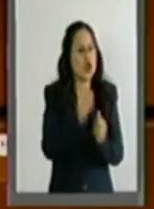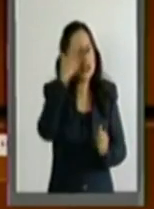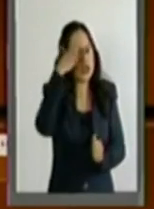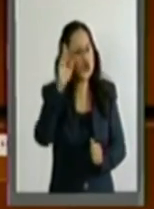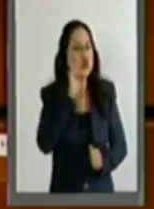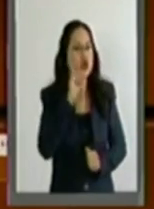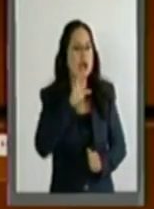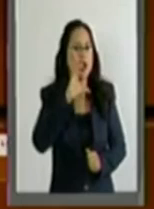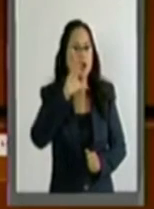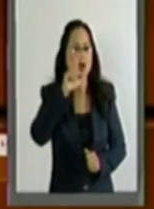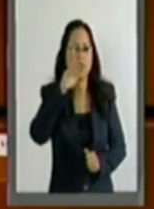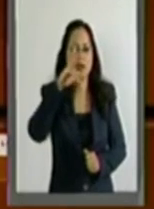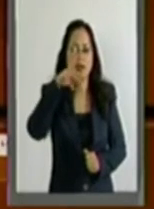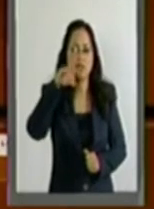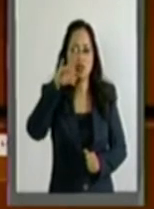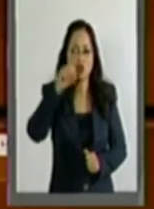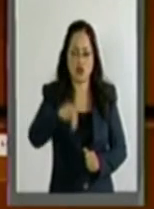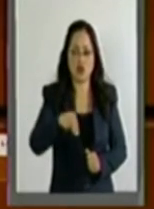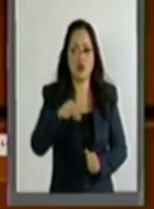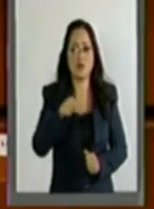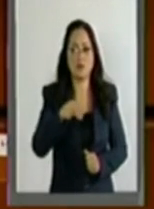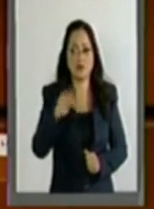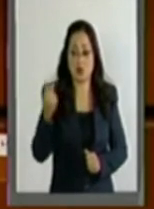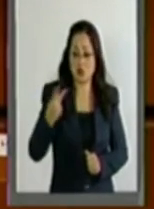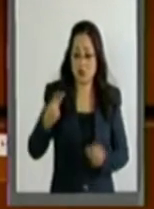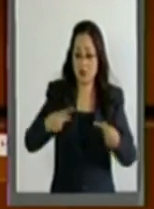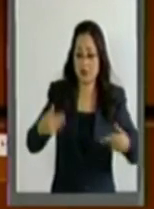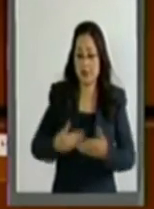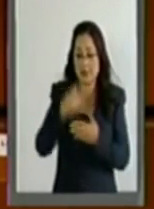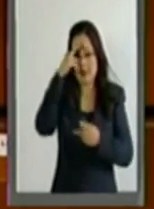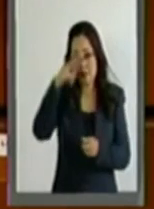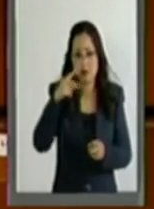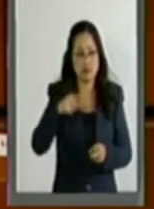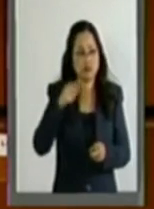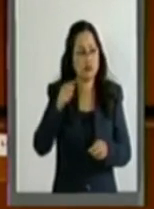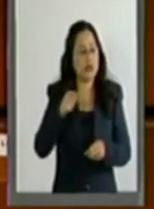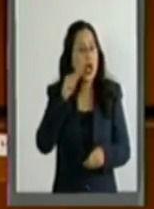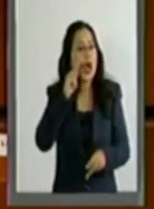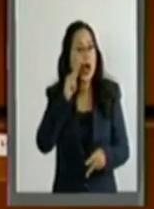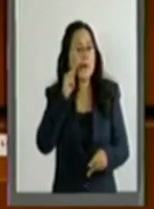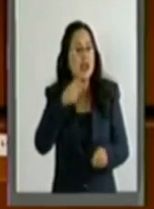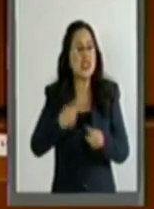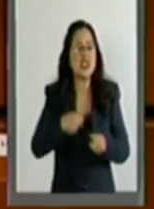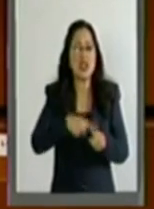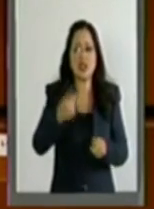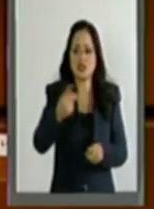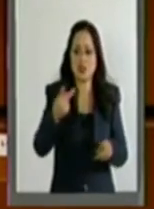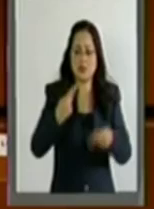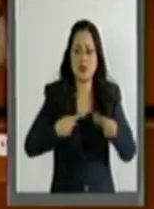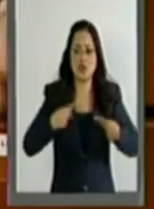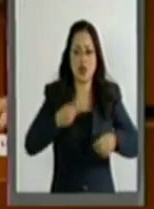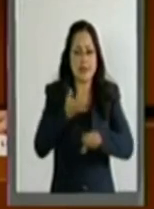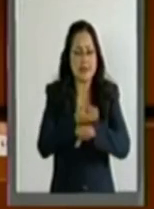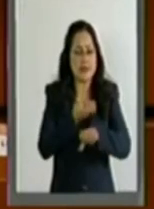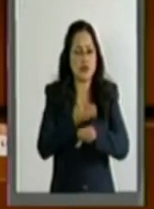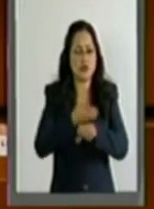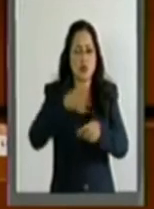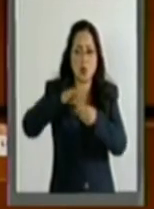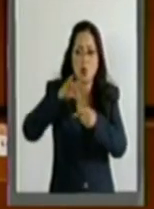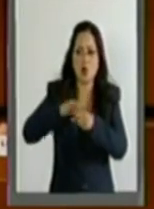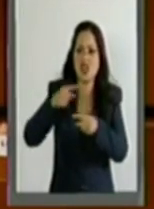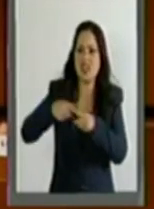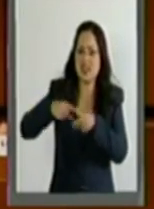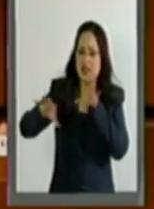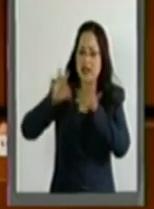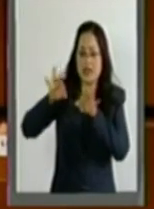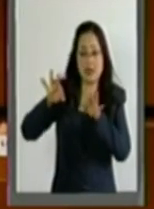Clinton. No nos toca a los mexicanos calificar a quién deciden los estadounidenses, quién los va a